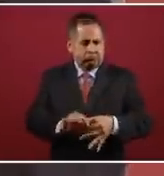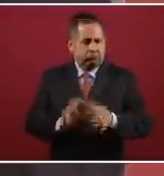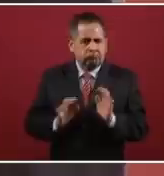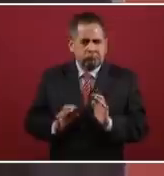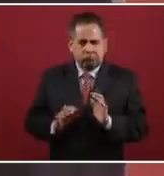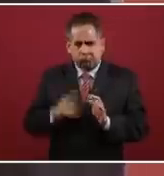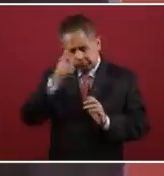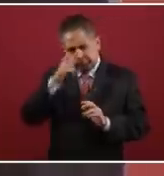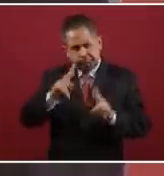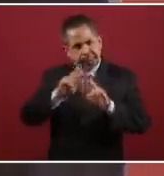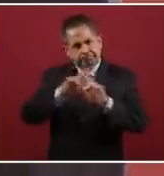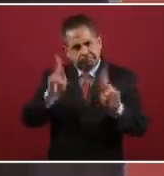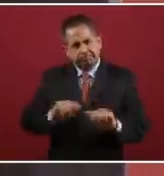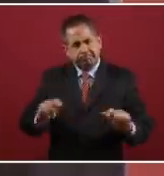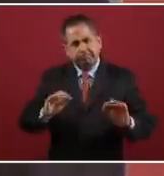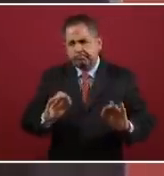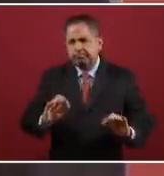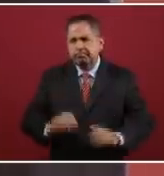que procuren la paz